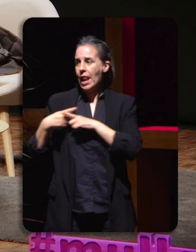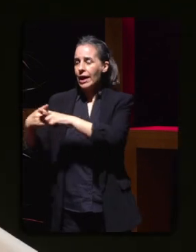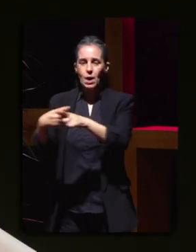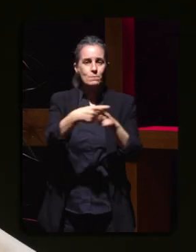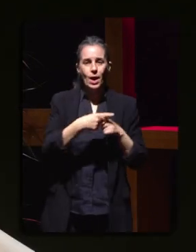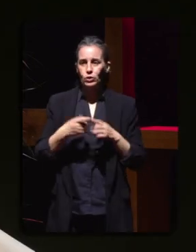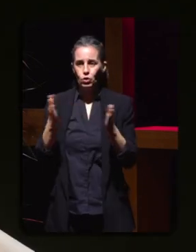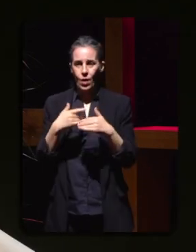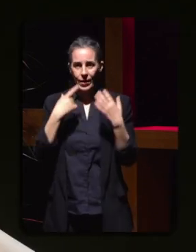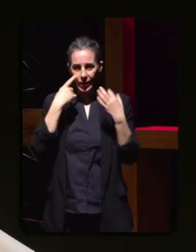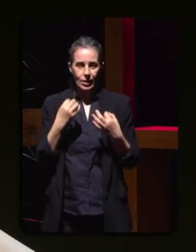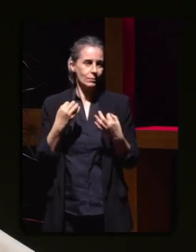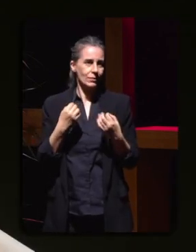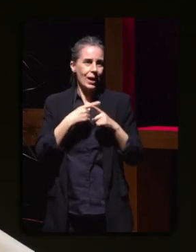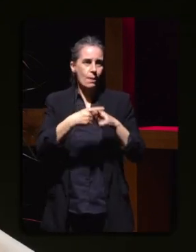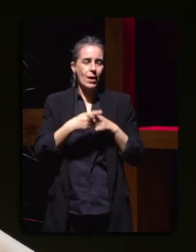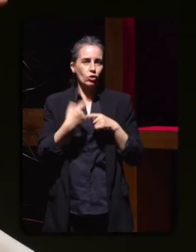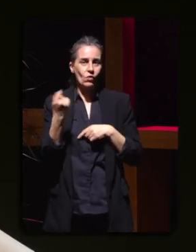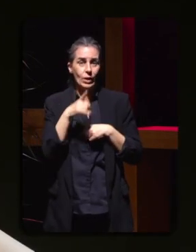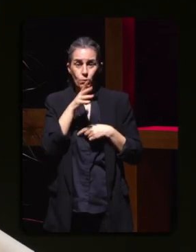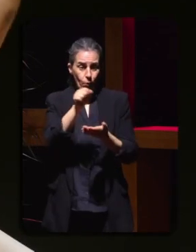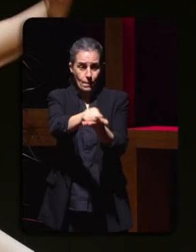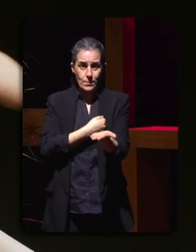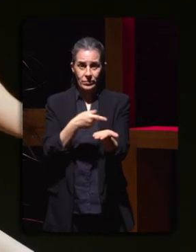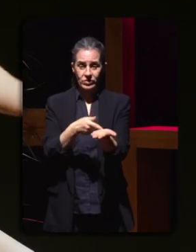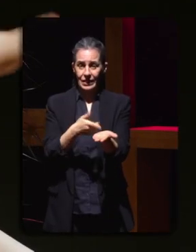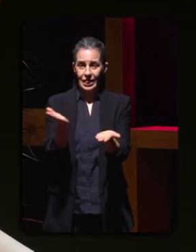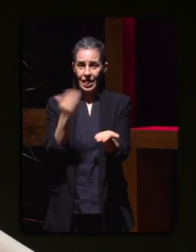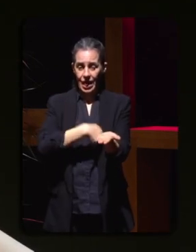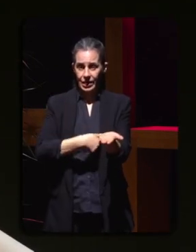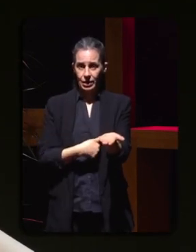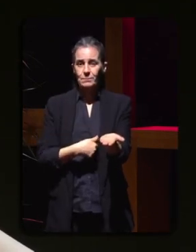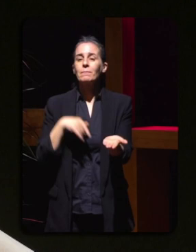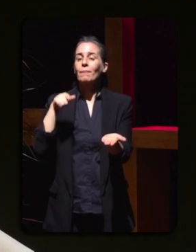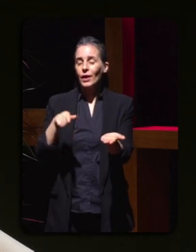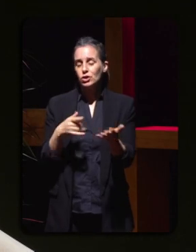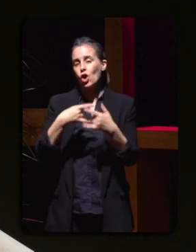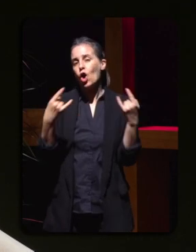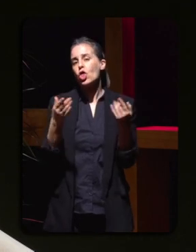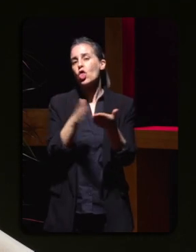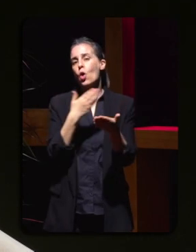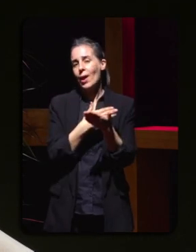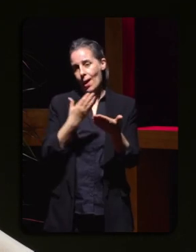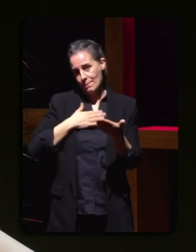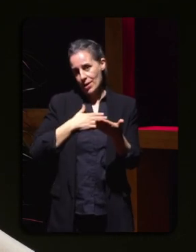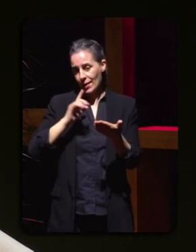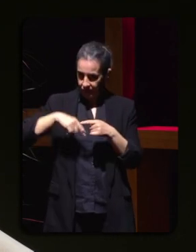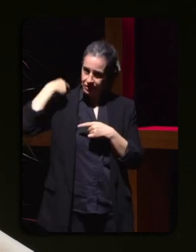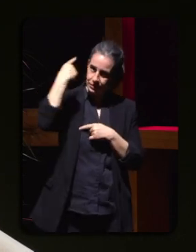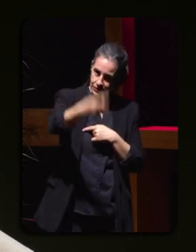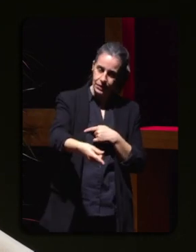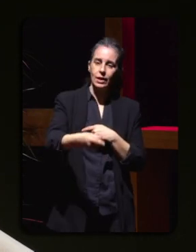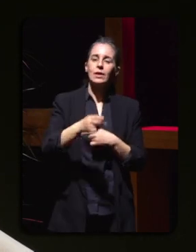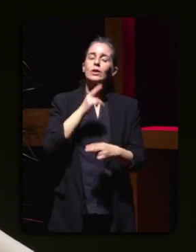hay es nadie esto es de mi siguiente novela El último hombre blanco donde